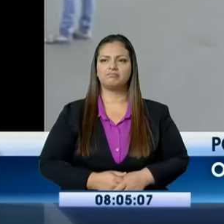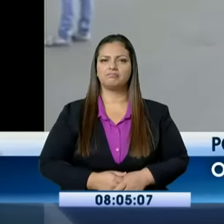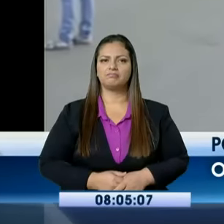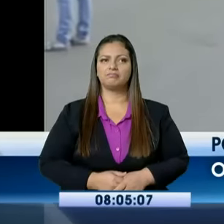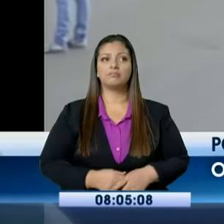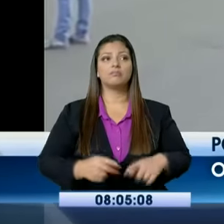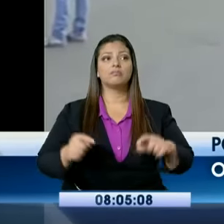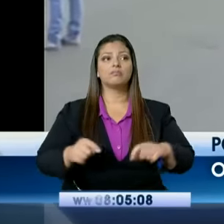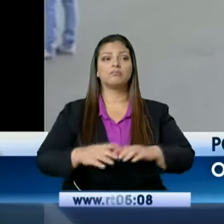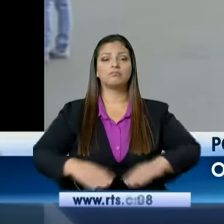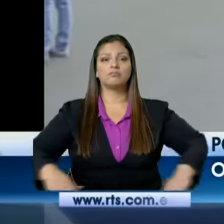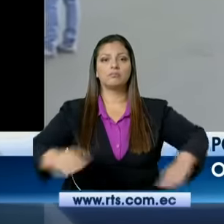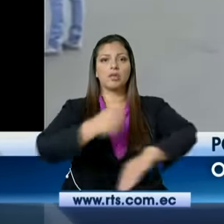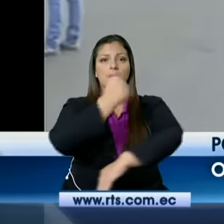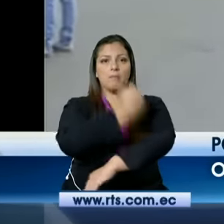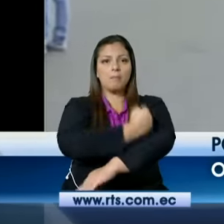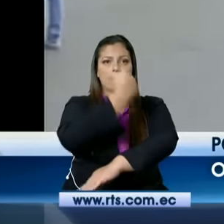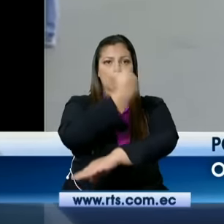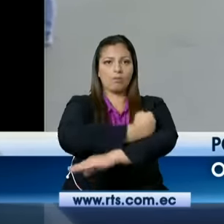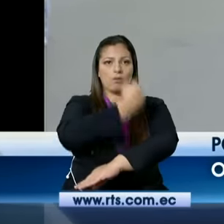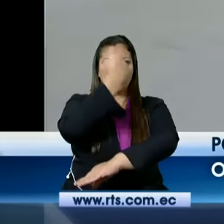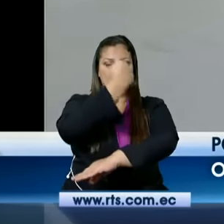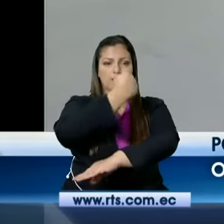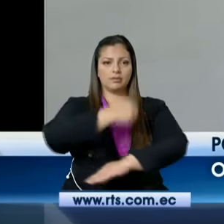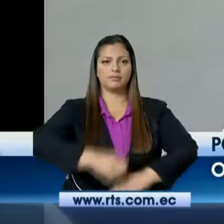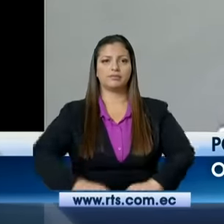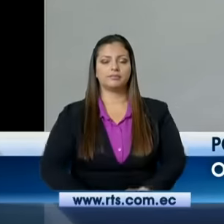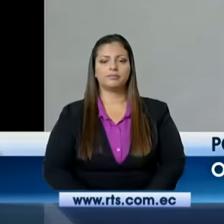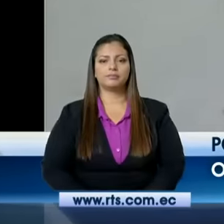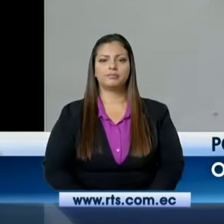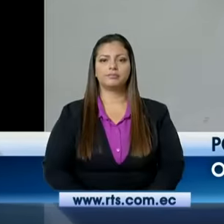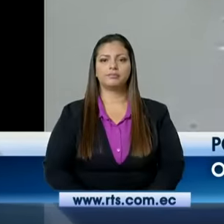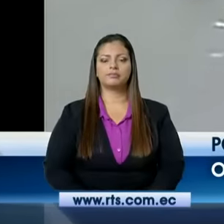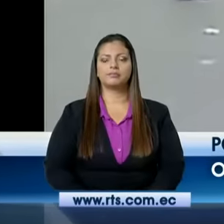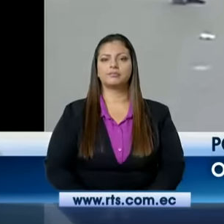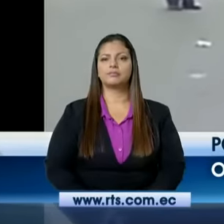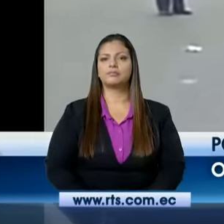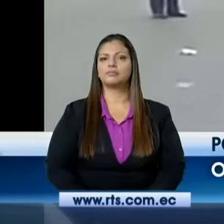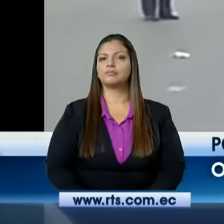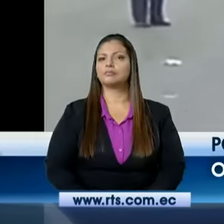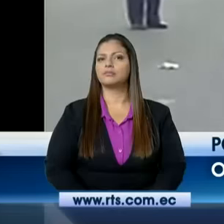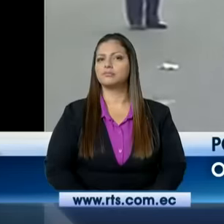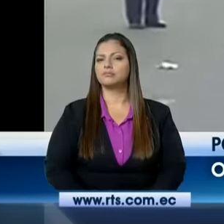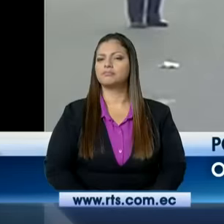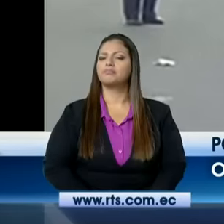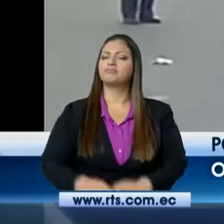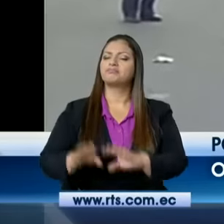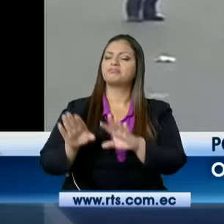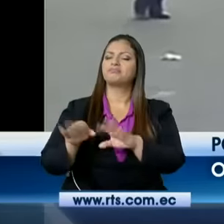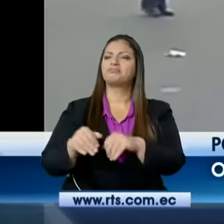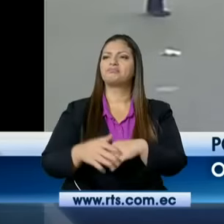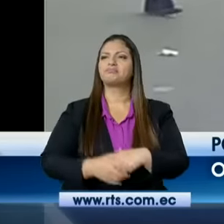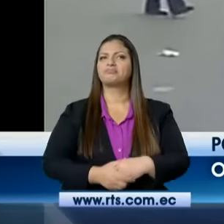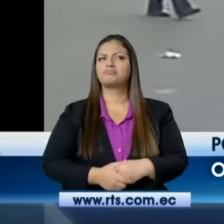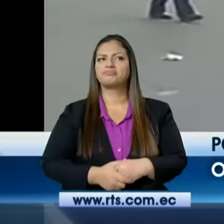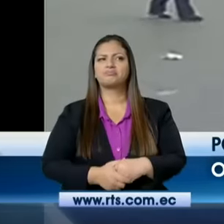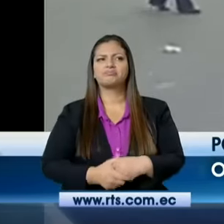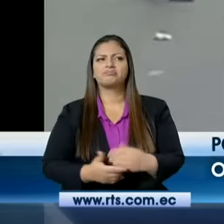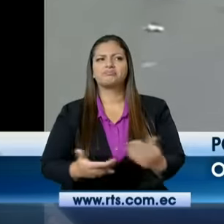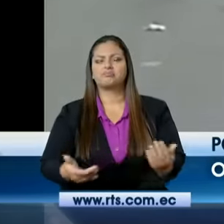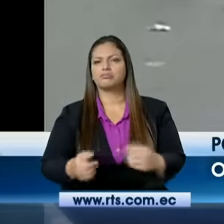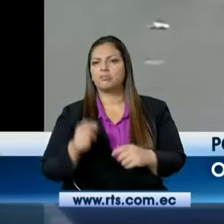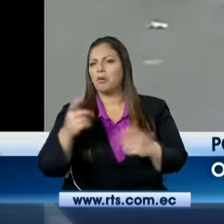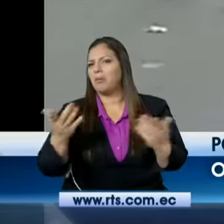distrito Pascual, es el circuito Montebello. Oiga, cualquier novedad que tengan las personas, cualquier hecho delictivo, algo que